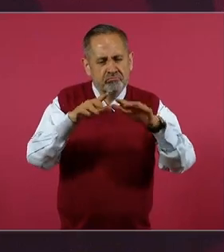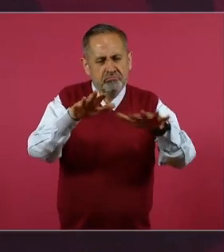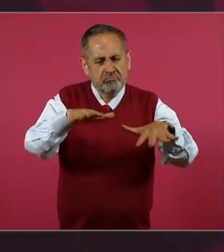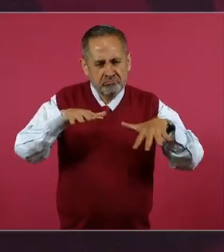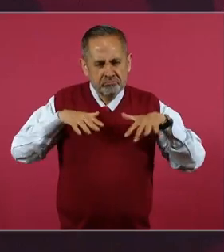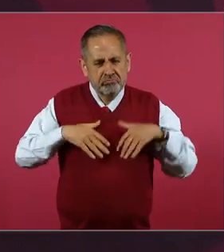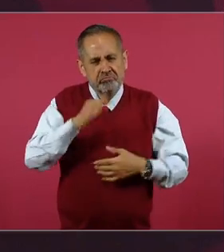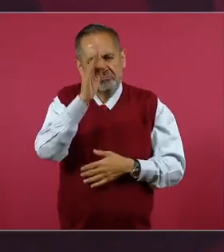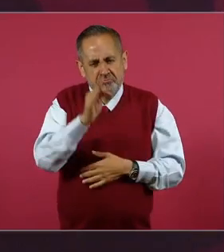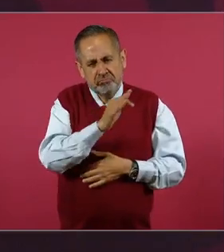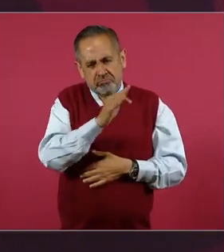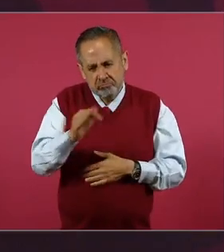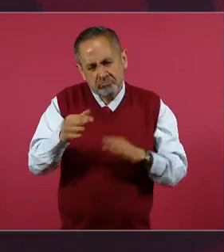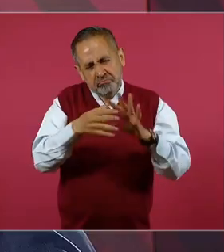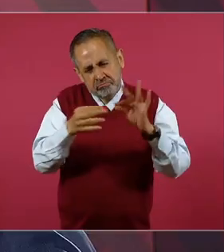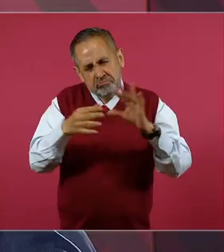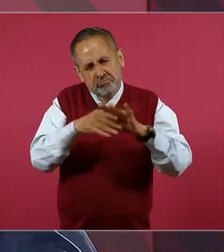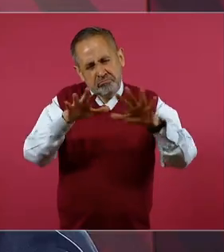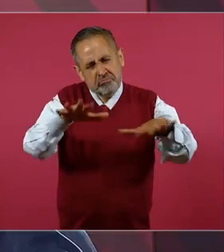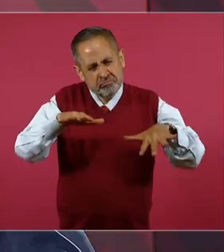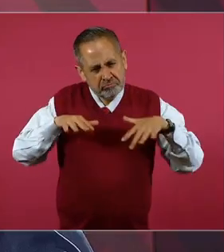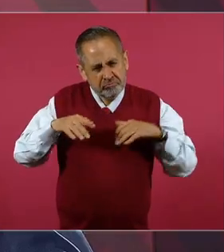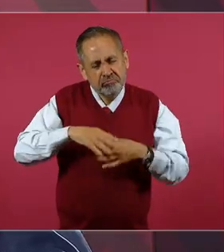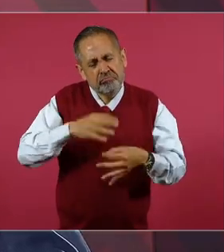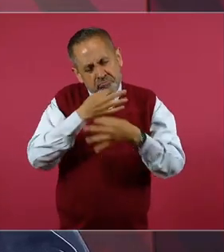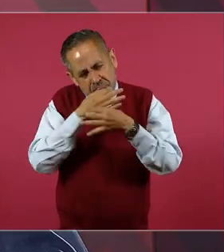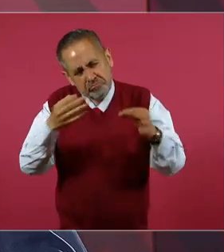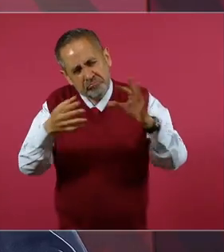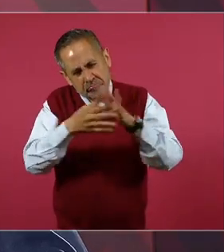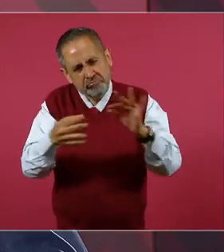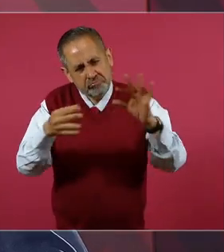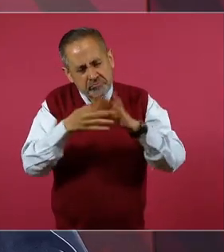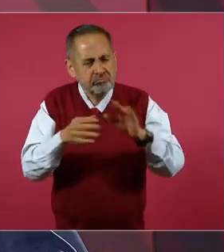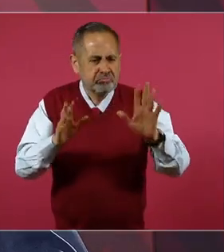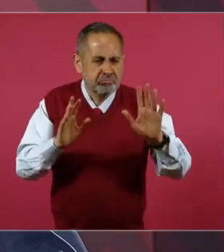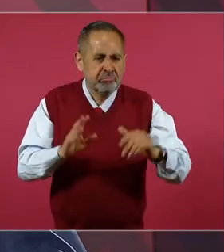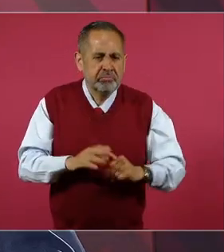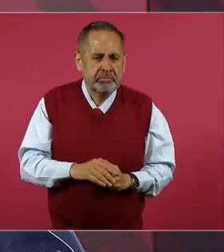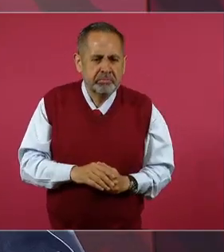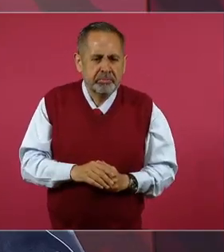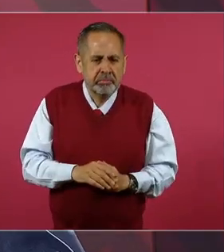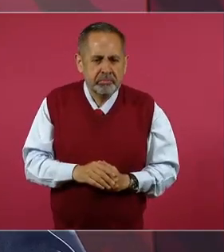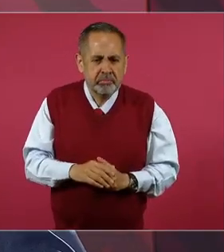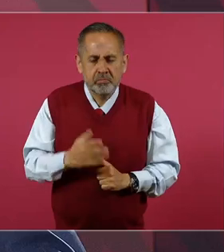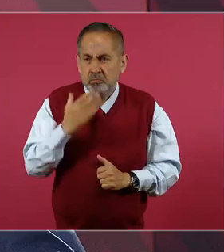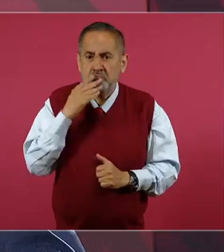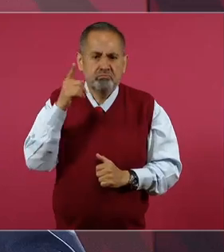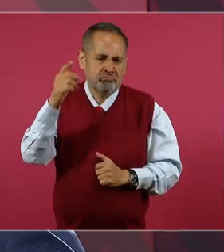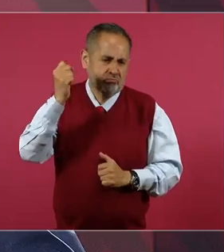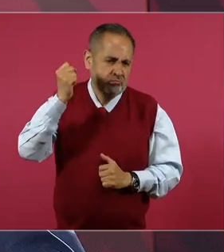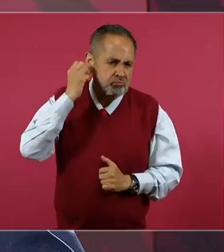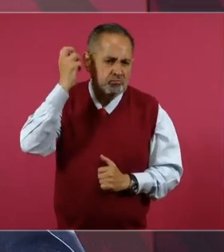la misa con el mensaje, de muy buen nivel,